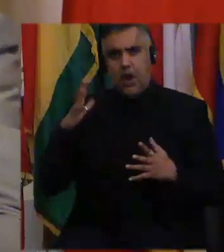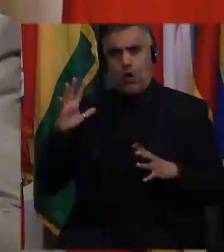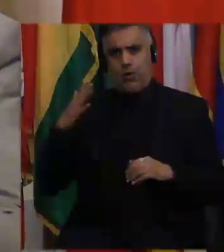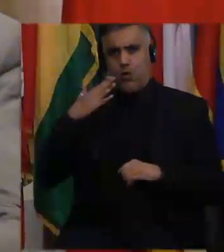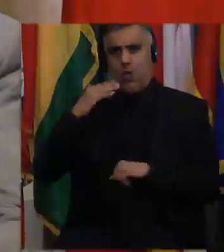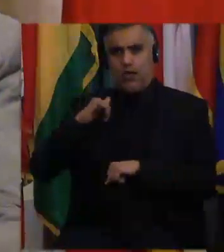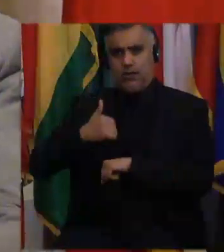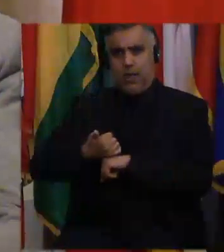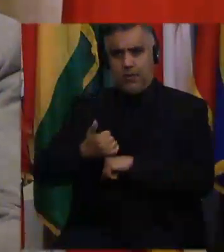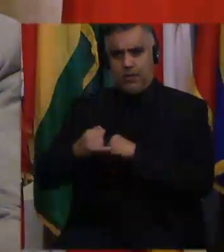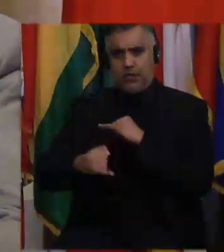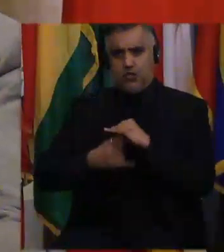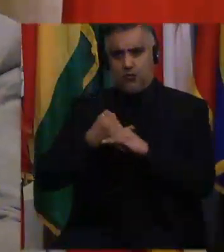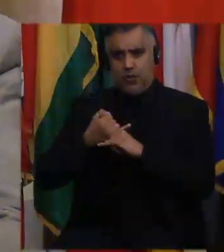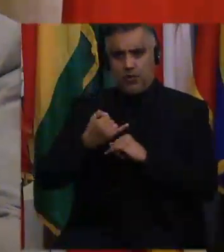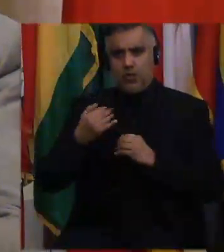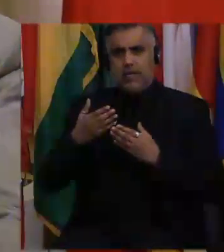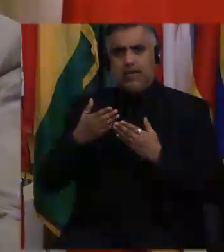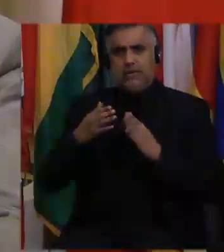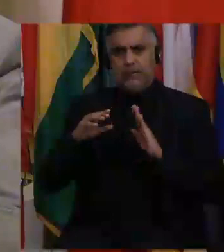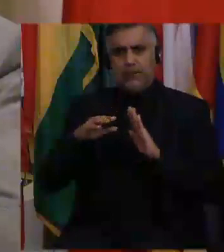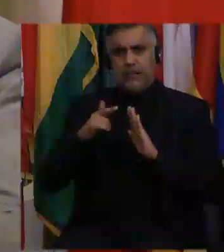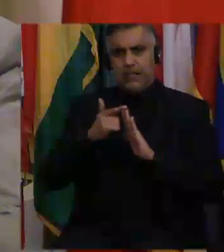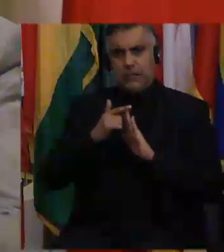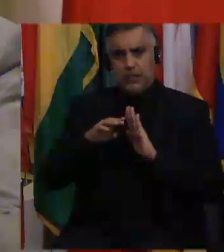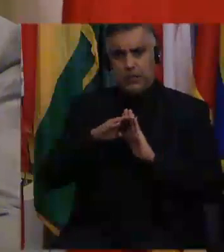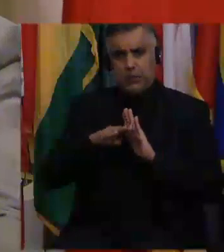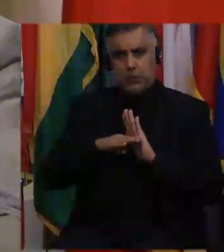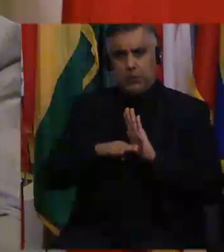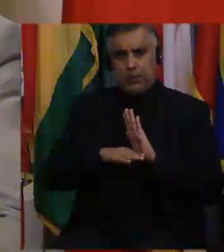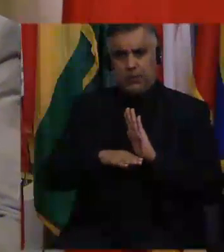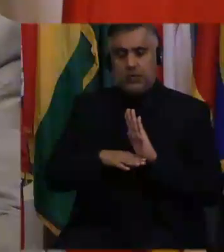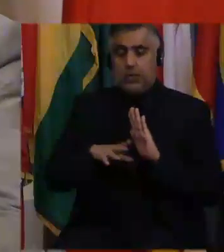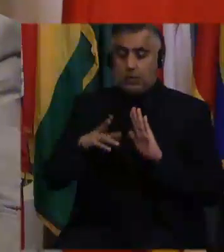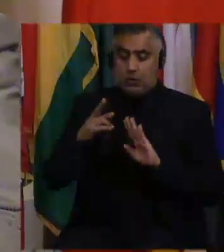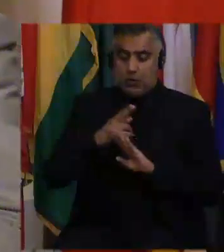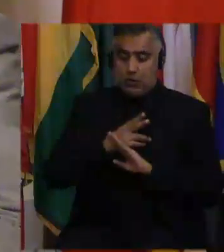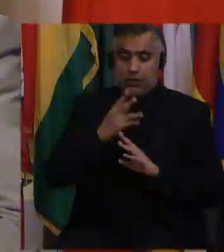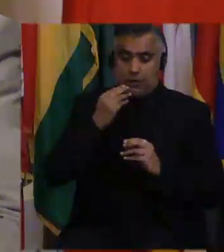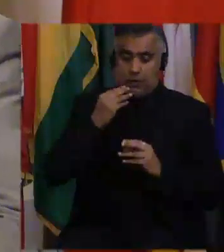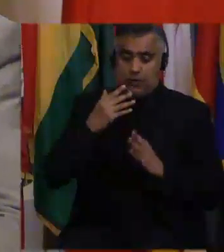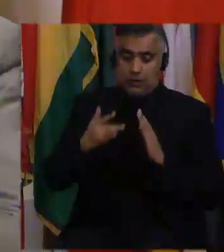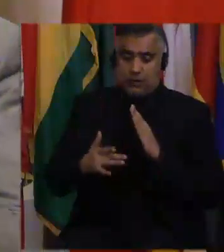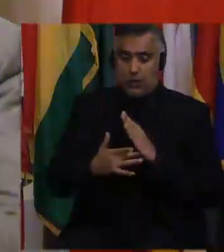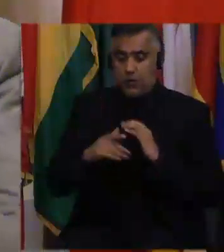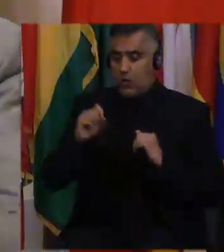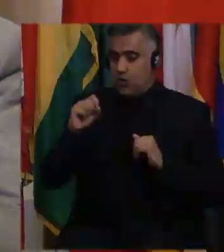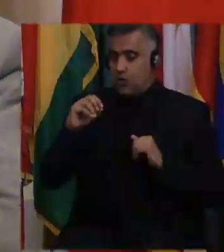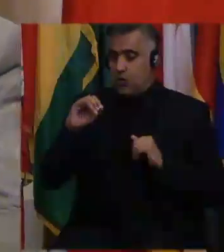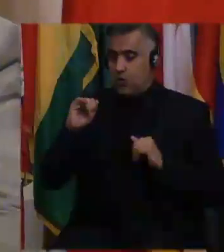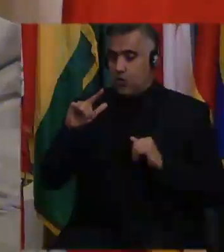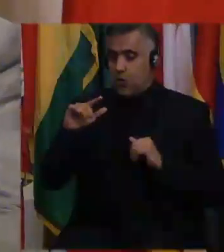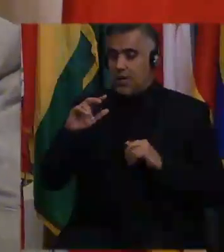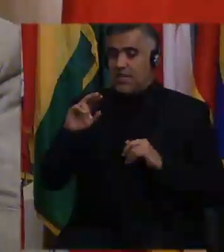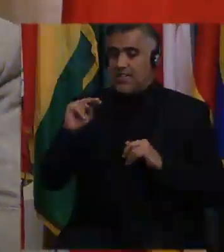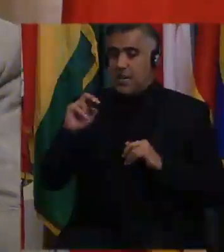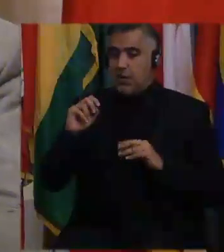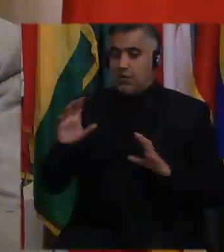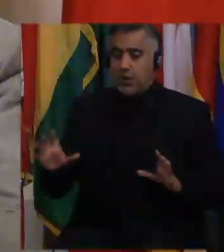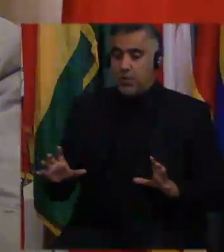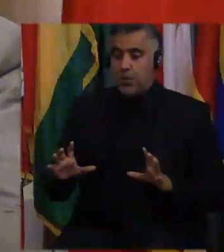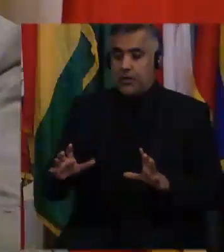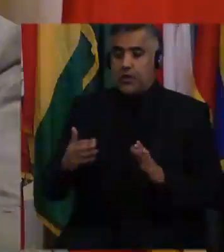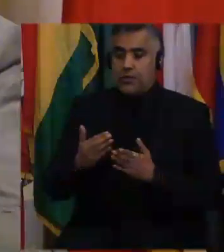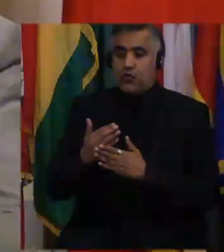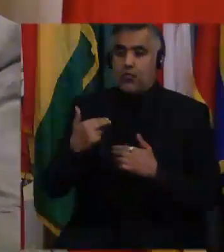uso de la tecnología, de la información o de los medios sociales para la promoción de los derechos humanos, entonces tiene esa doble función, no